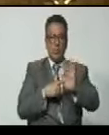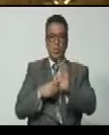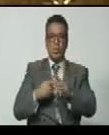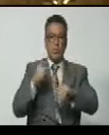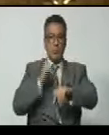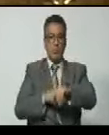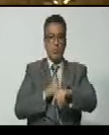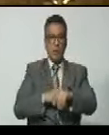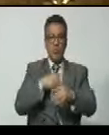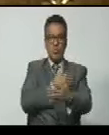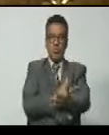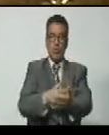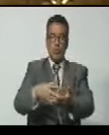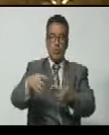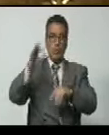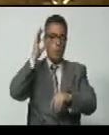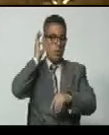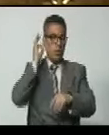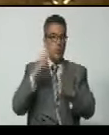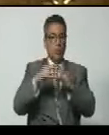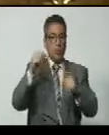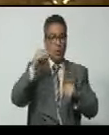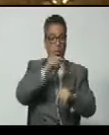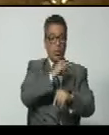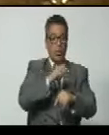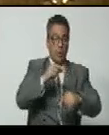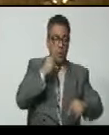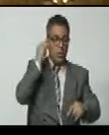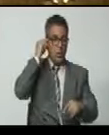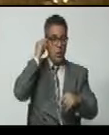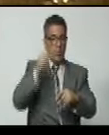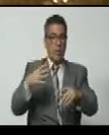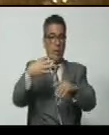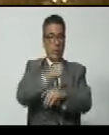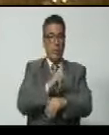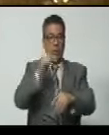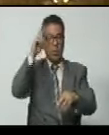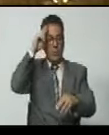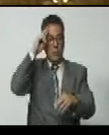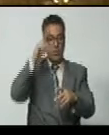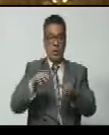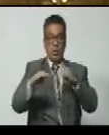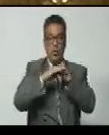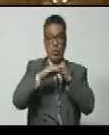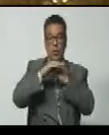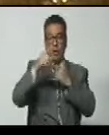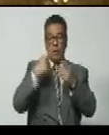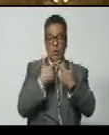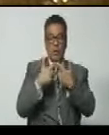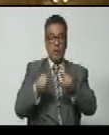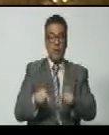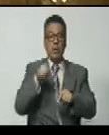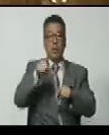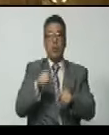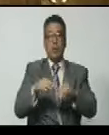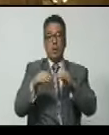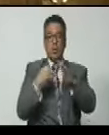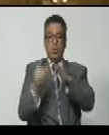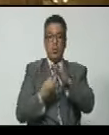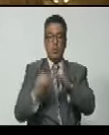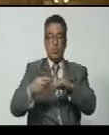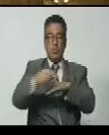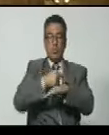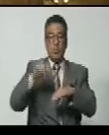actualidad millones de mujeres que día a día entregan su vida por alcanzar el respeto, la igualdad y la libertad. Que las instituciones del